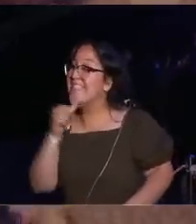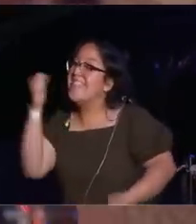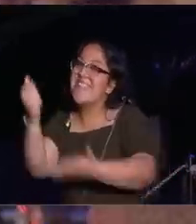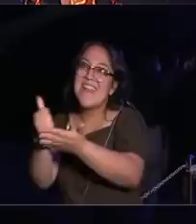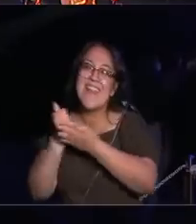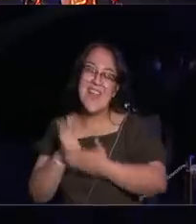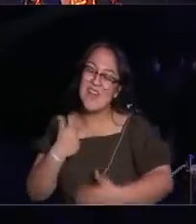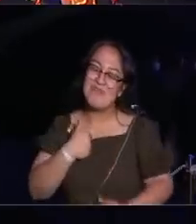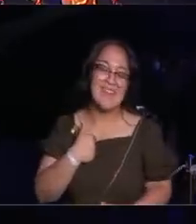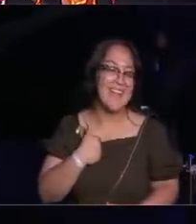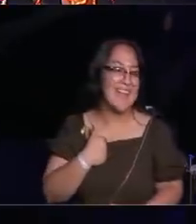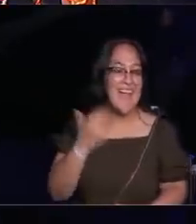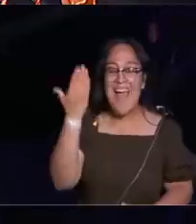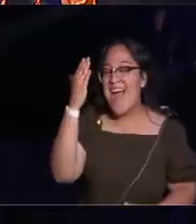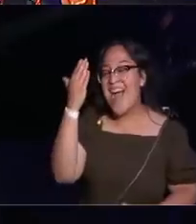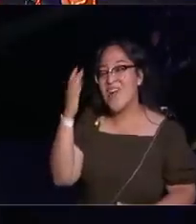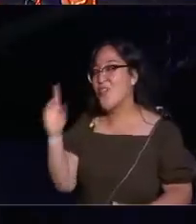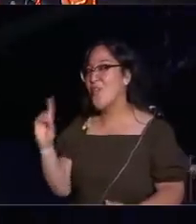Jesucristo,